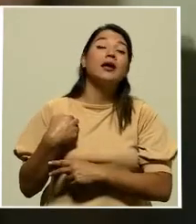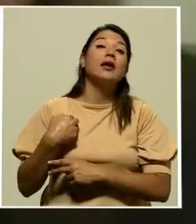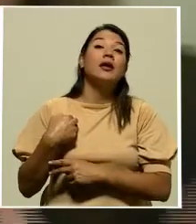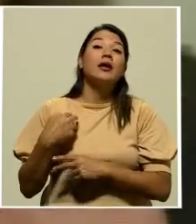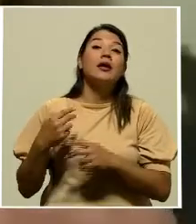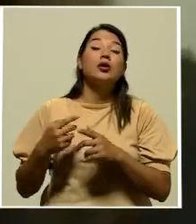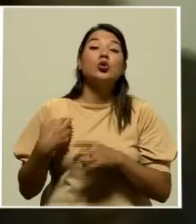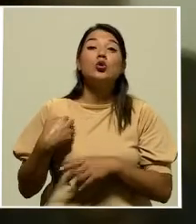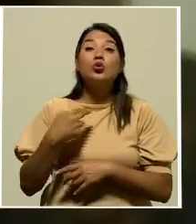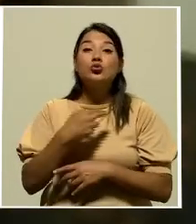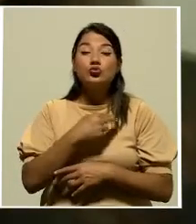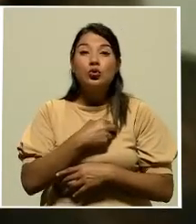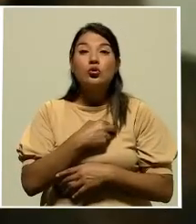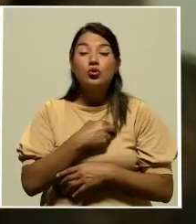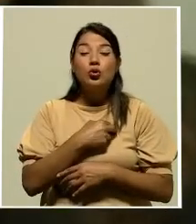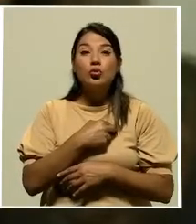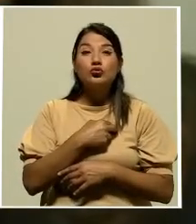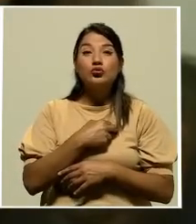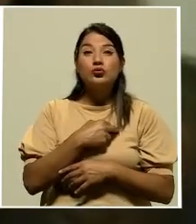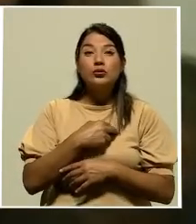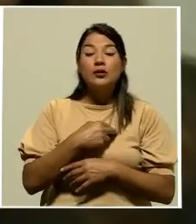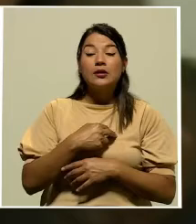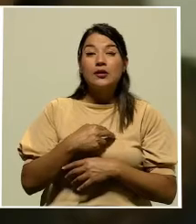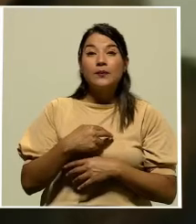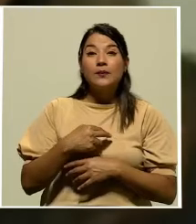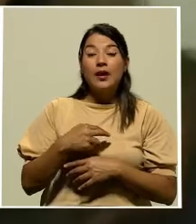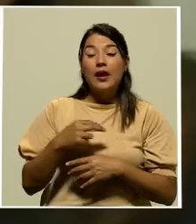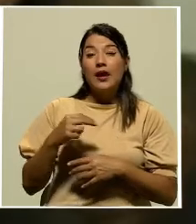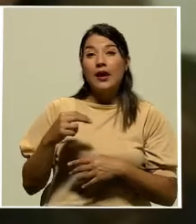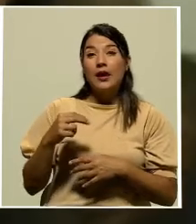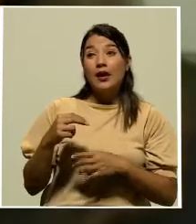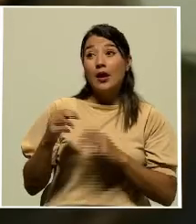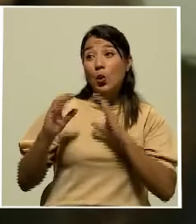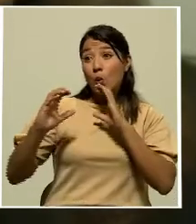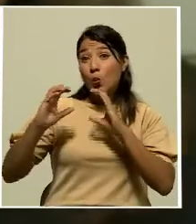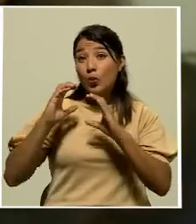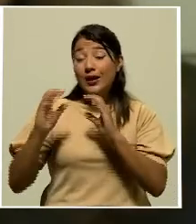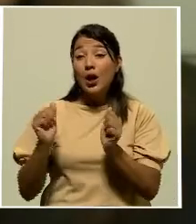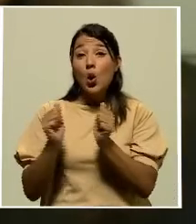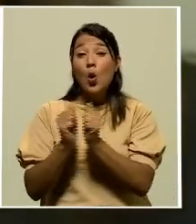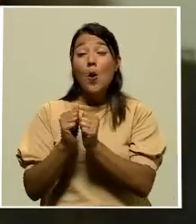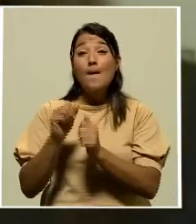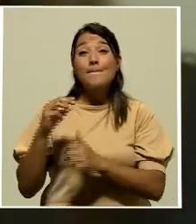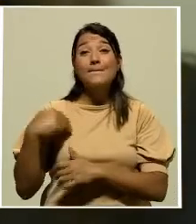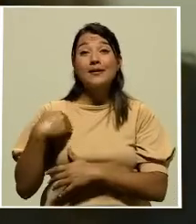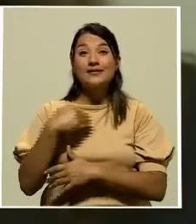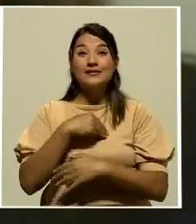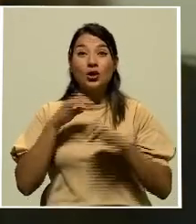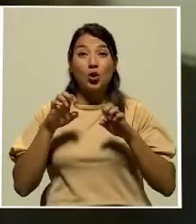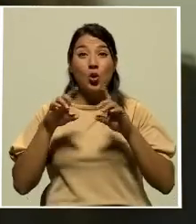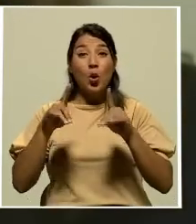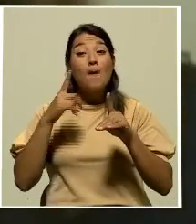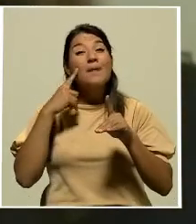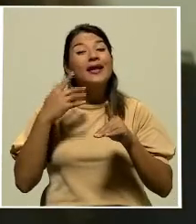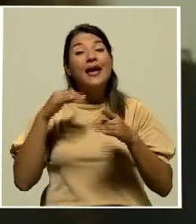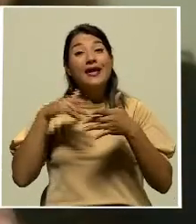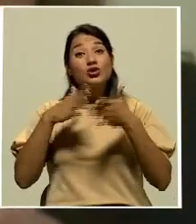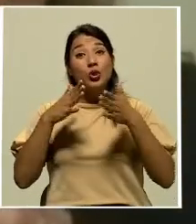estamos porque estamos trabajando muy cercanamente, ¿no? Con el MEP para criar este retorno